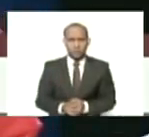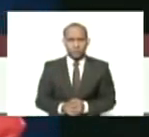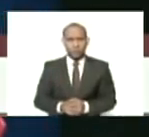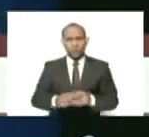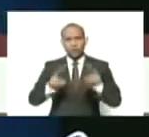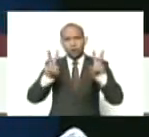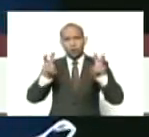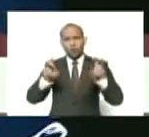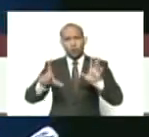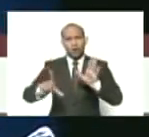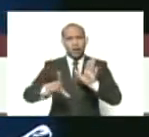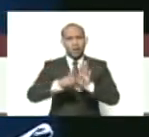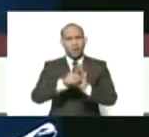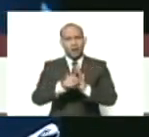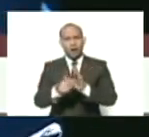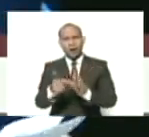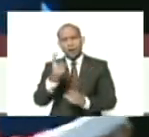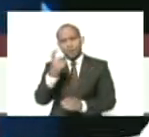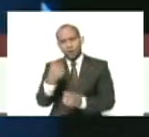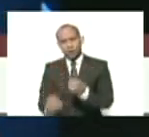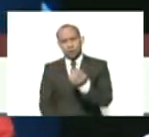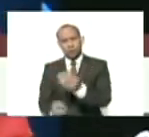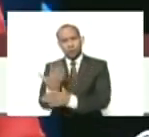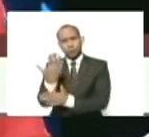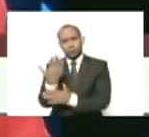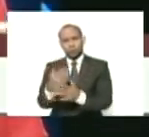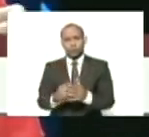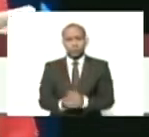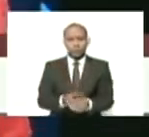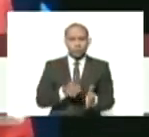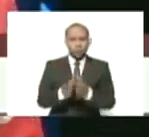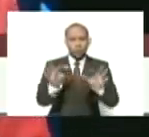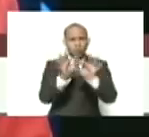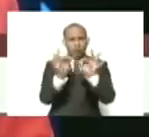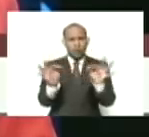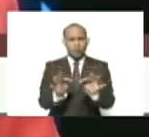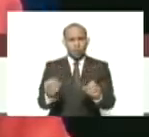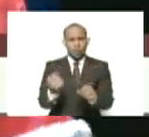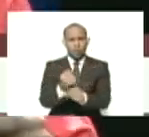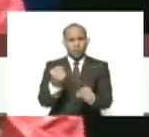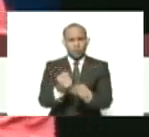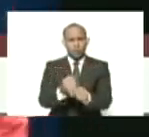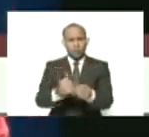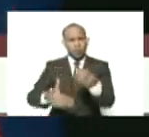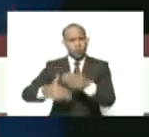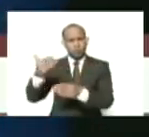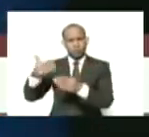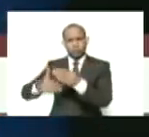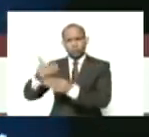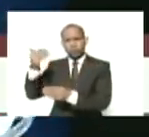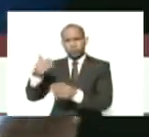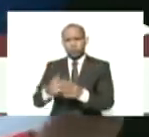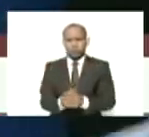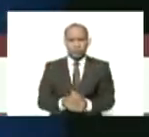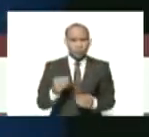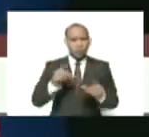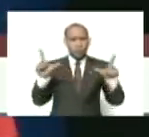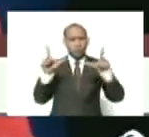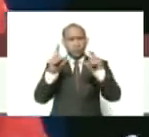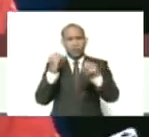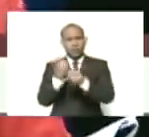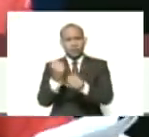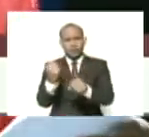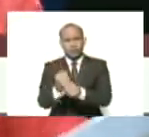las nuevas leyes que deben nacer en marco de las nuevas formas de trabajo, tales como el teletrabajo, el